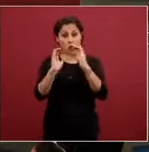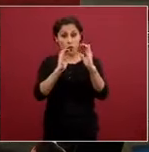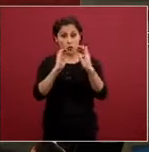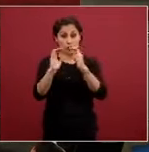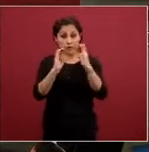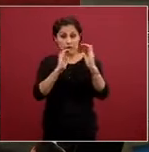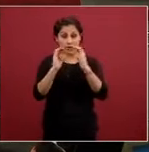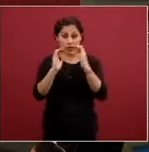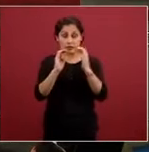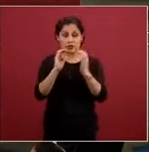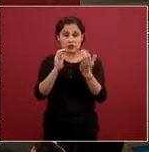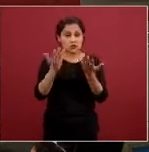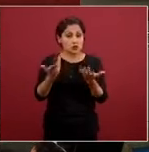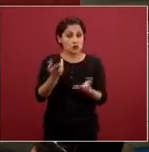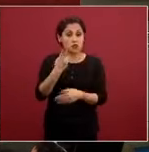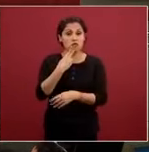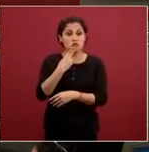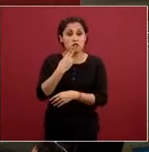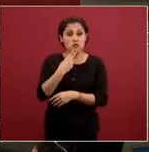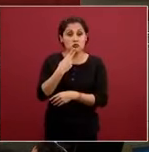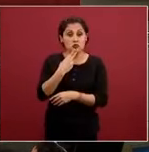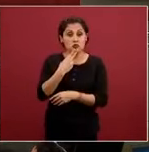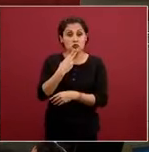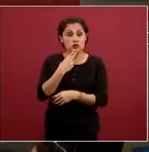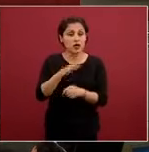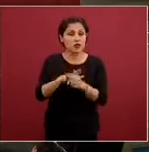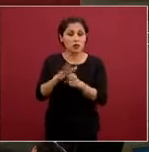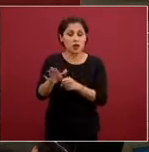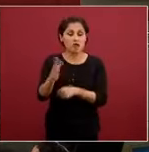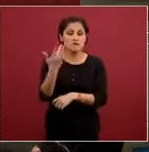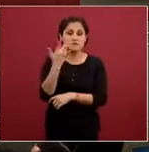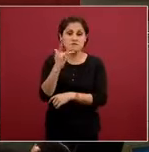usan actualmente es el WhatsApp.